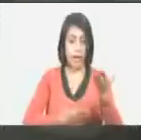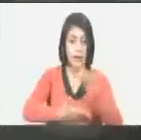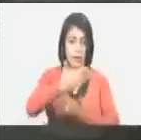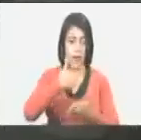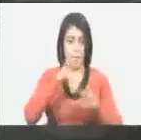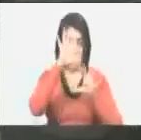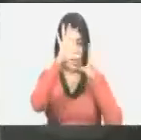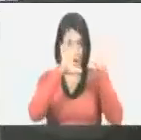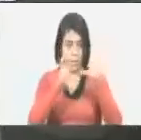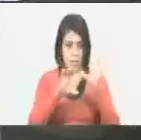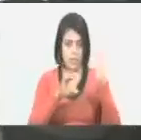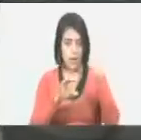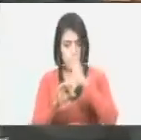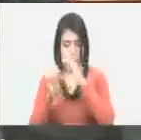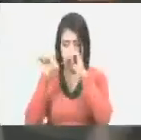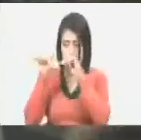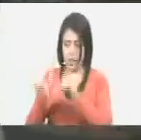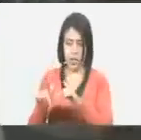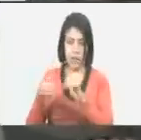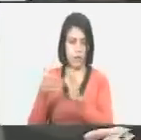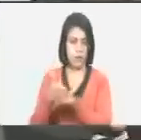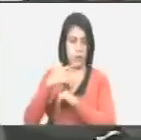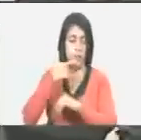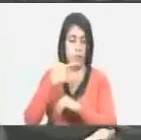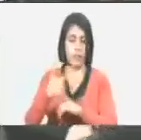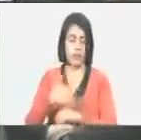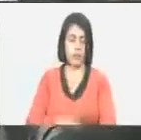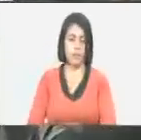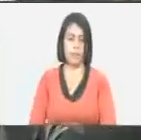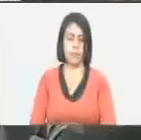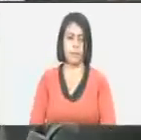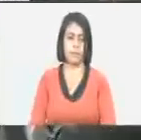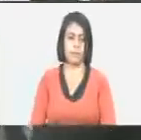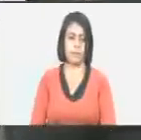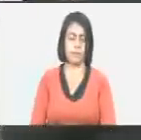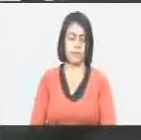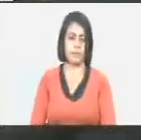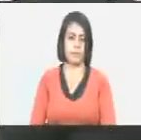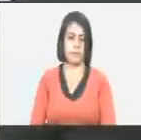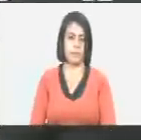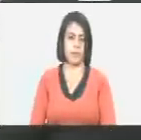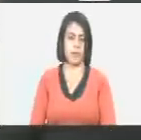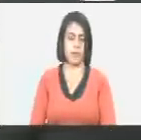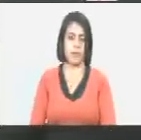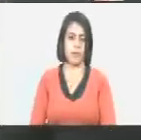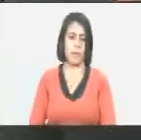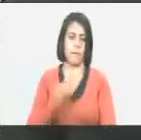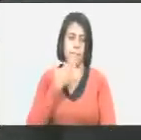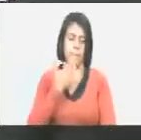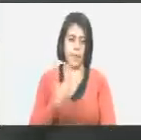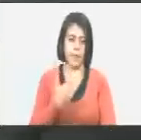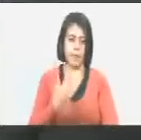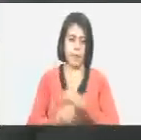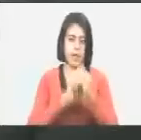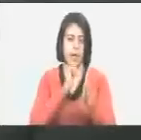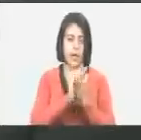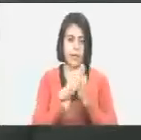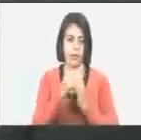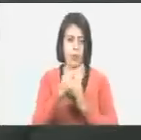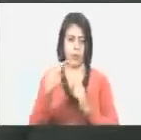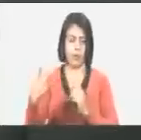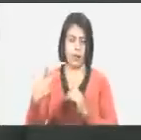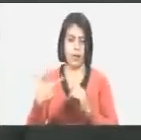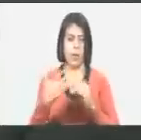entre países, no estaba contemplado, y yo solicito que sea incorporado este artículo 23 y se